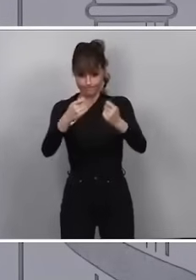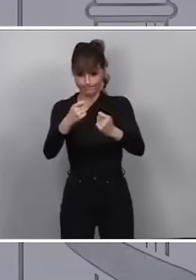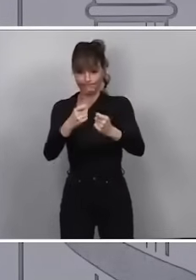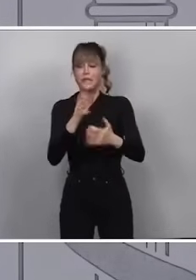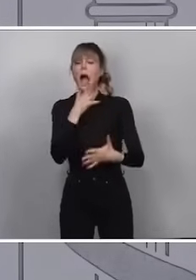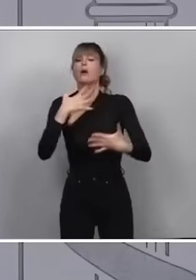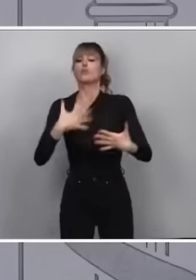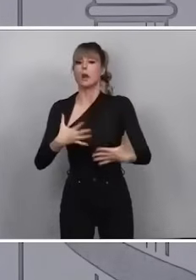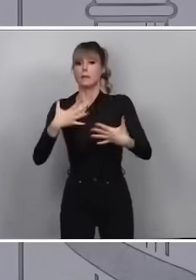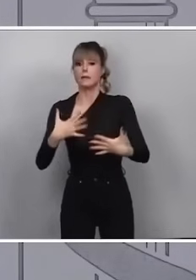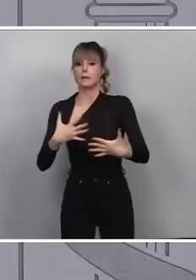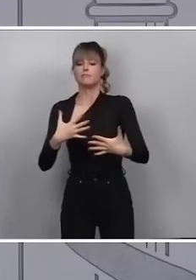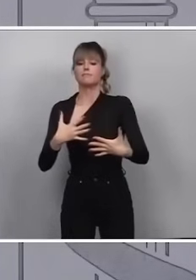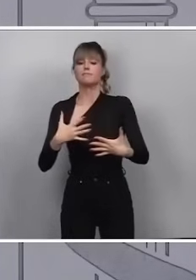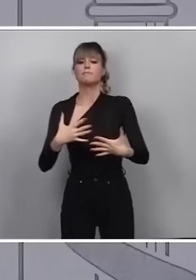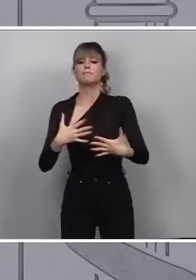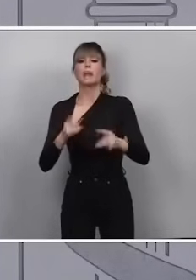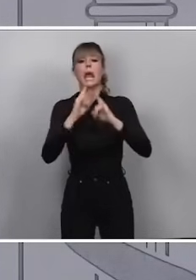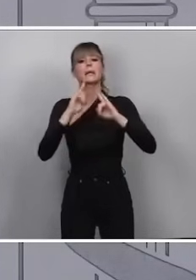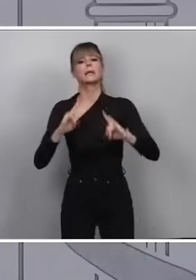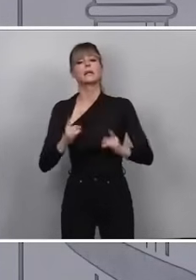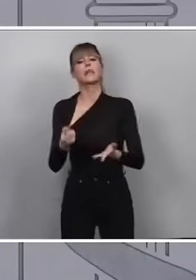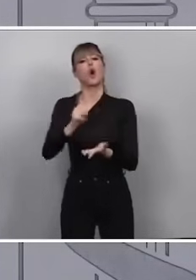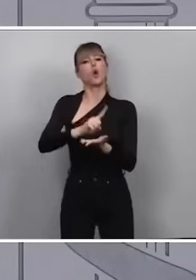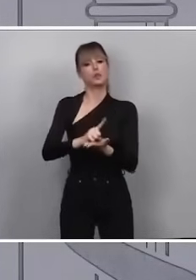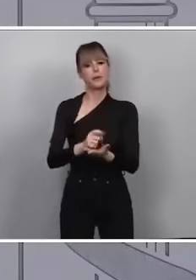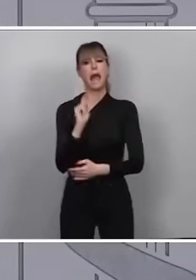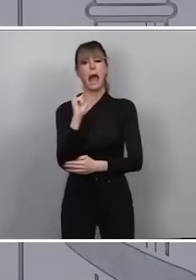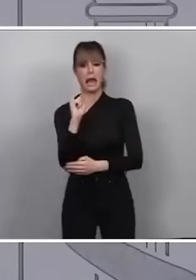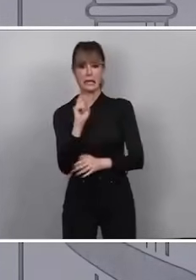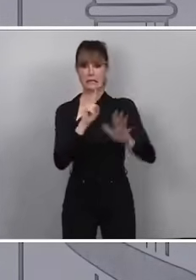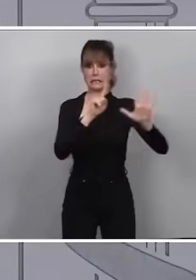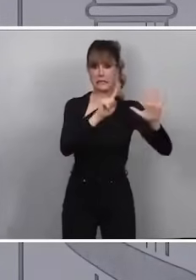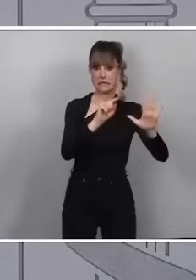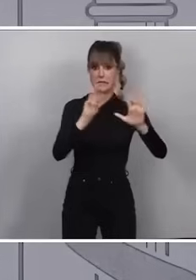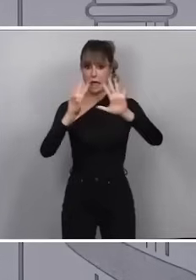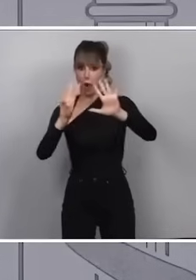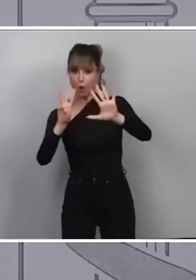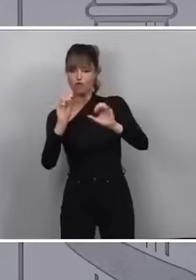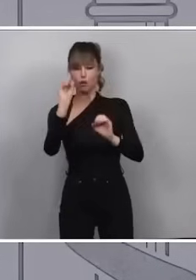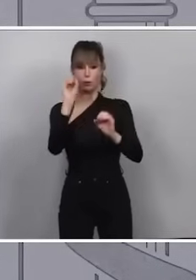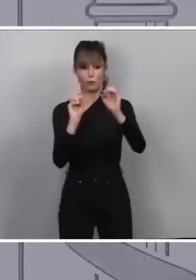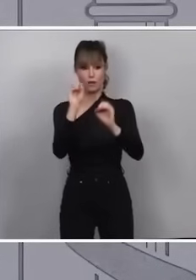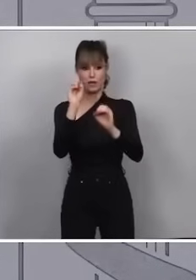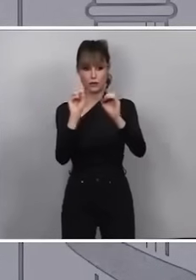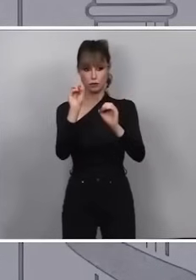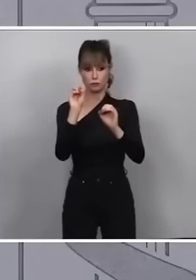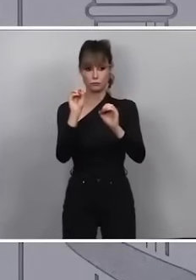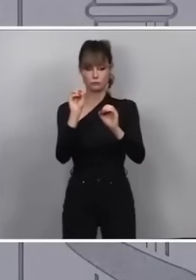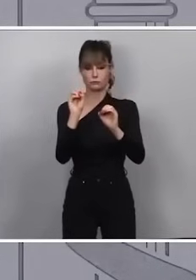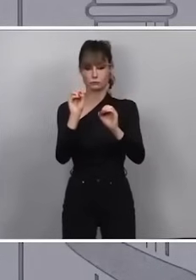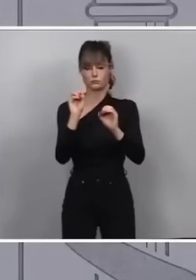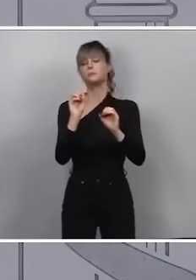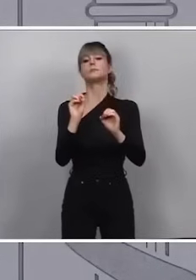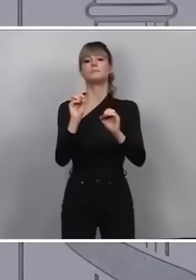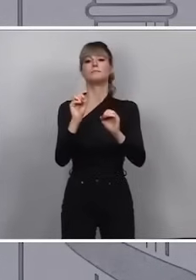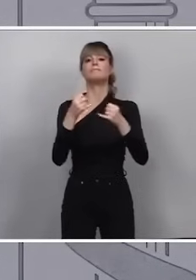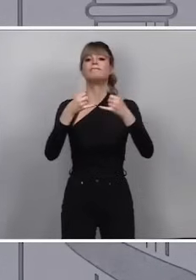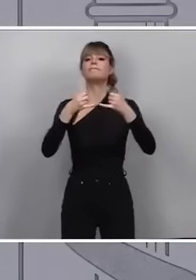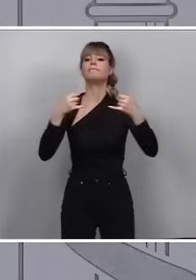cuenta ya con el suministro eléctrico y el 68 por cuando hablamos de las